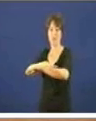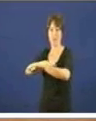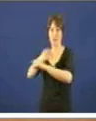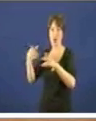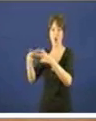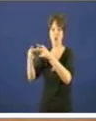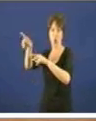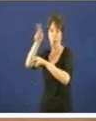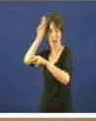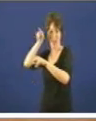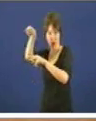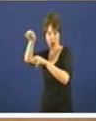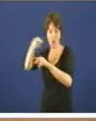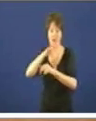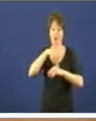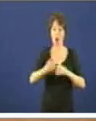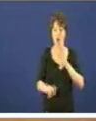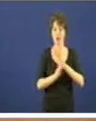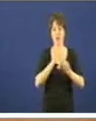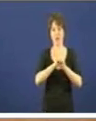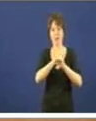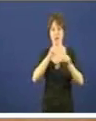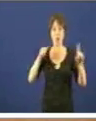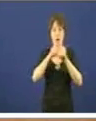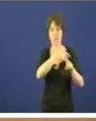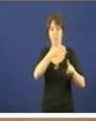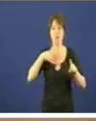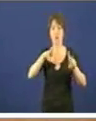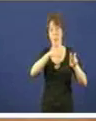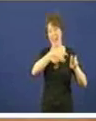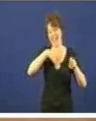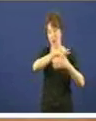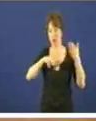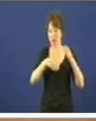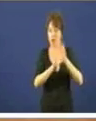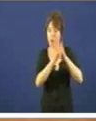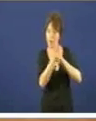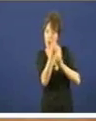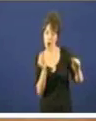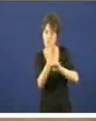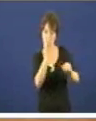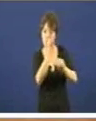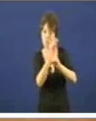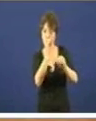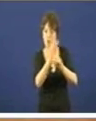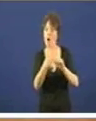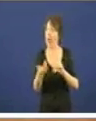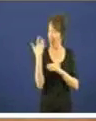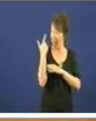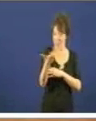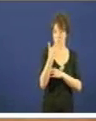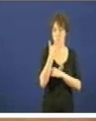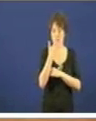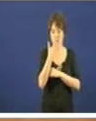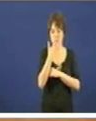traballar para que o banco Nova Caixa Galicia se recapitalice. Por certo, señoría, seguimos actuando. Onte